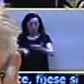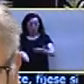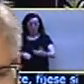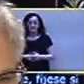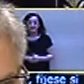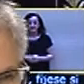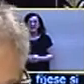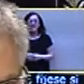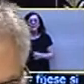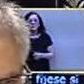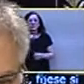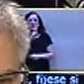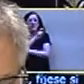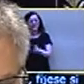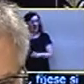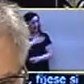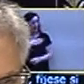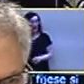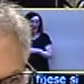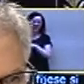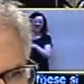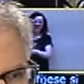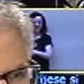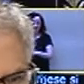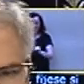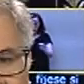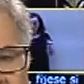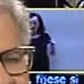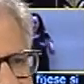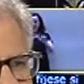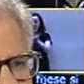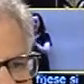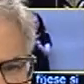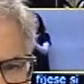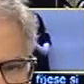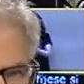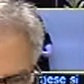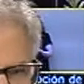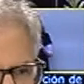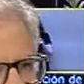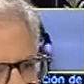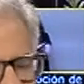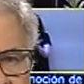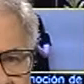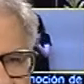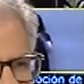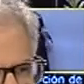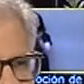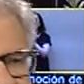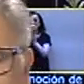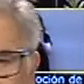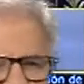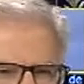sánchez comparto si no se hubiera ganado el partido socialista de esos días